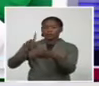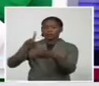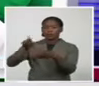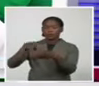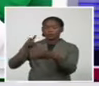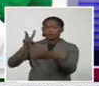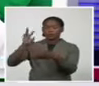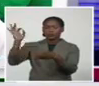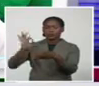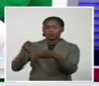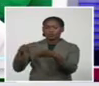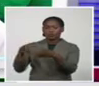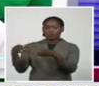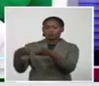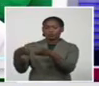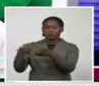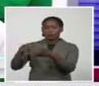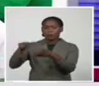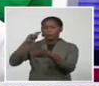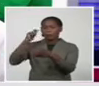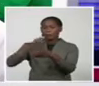51,2%. El